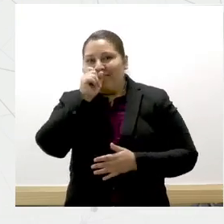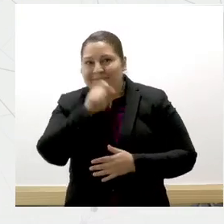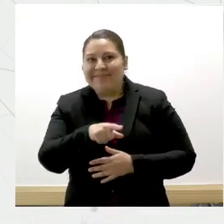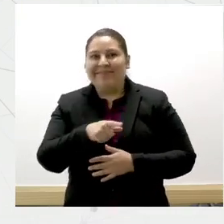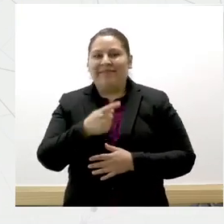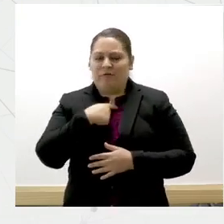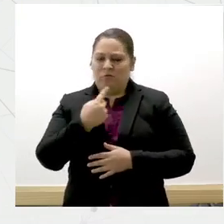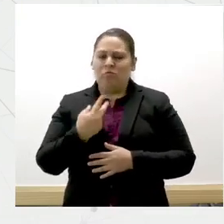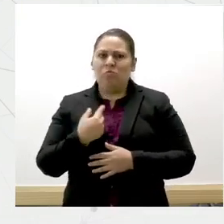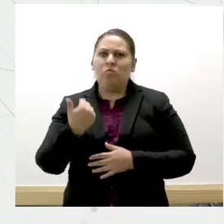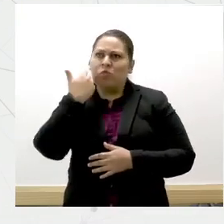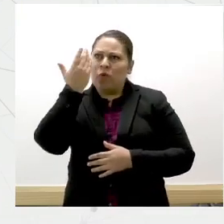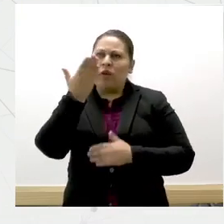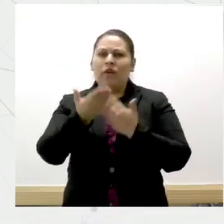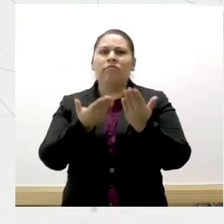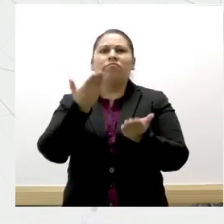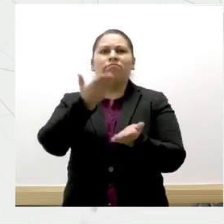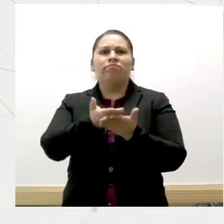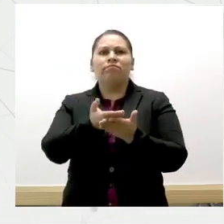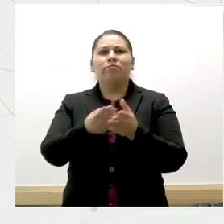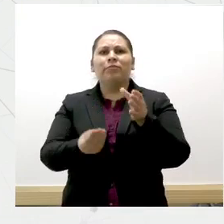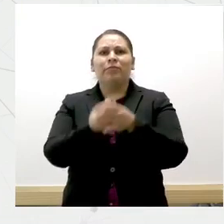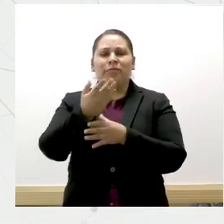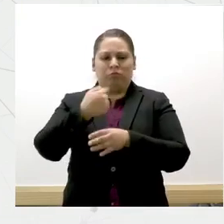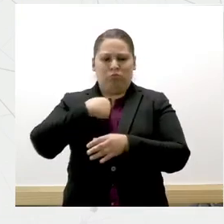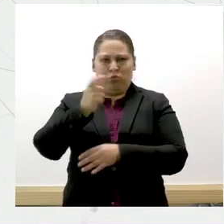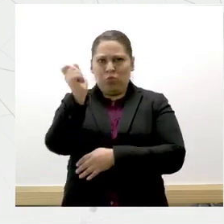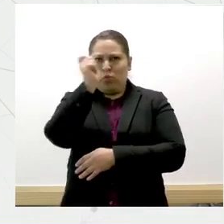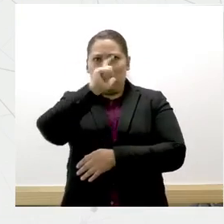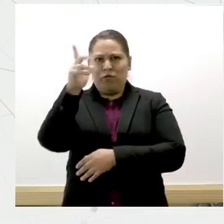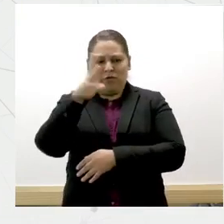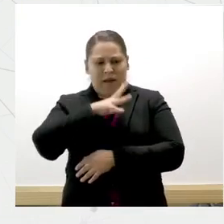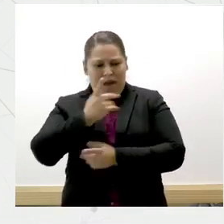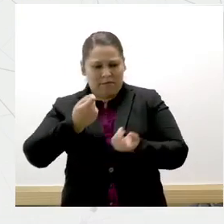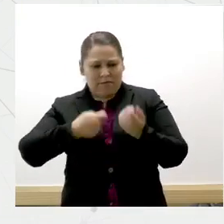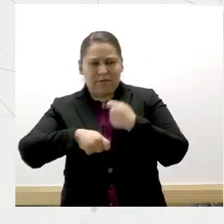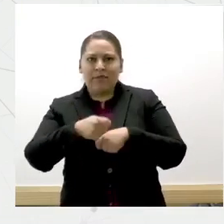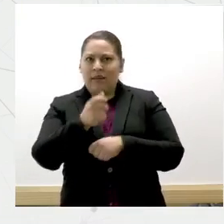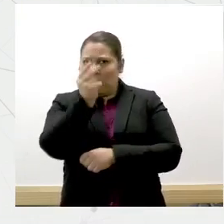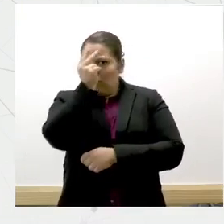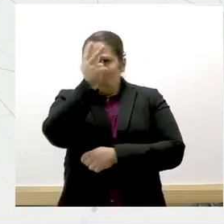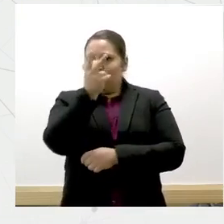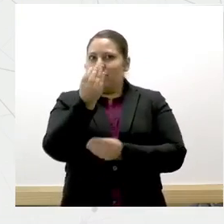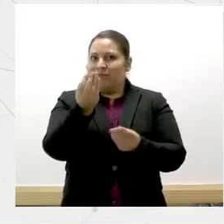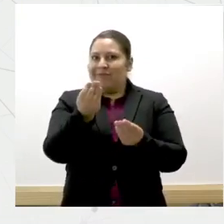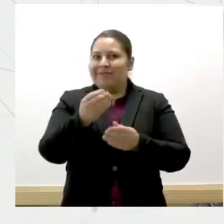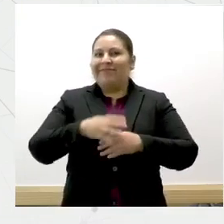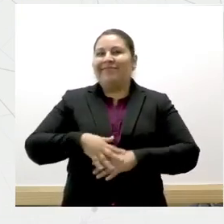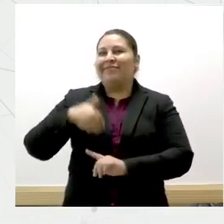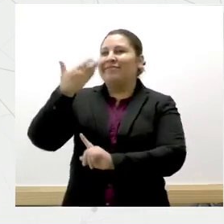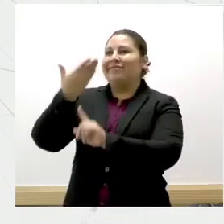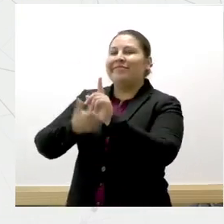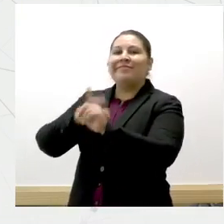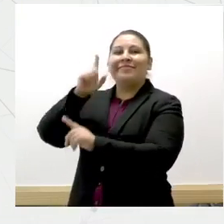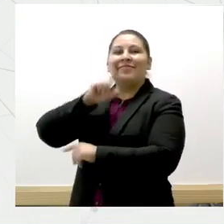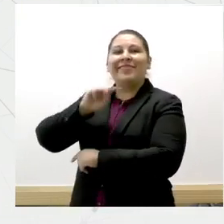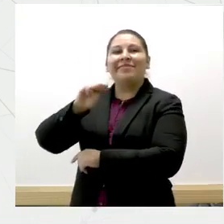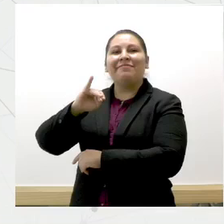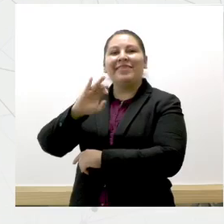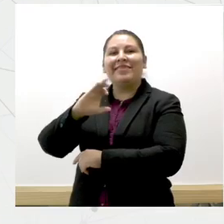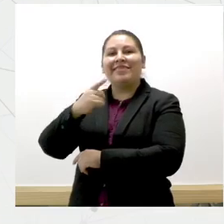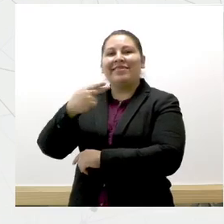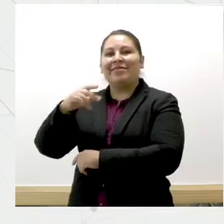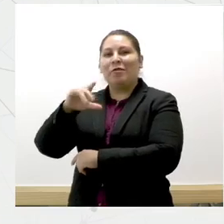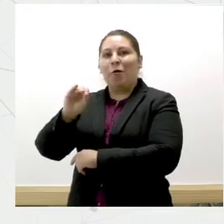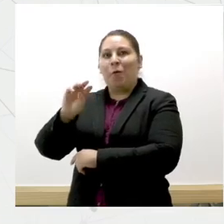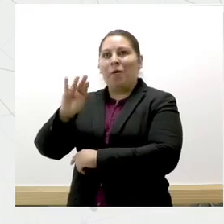postularnos para un puesto para el que estamos sobradamente preparadas, ¿no? Mujeres de alta valía, como puede ser Michelle Obama, han reconocido que tienen el síndrome de